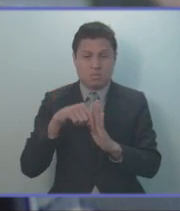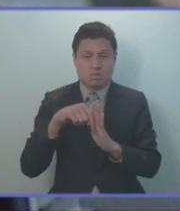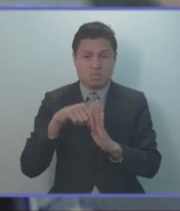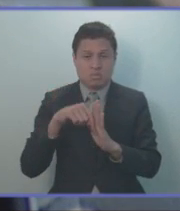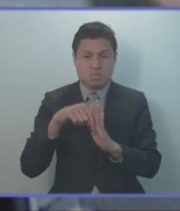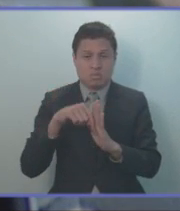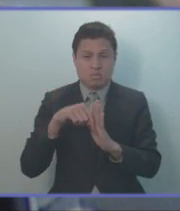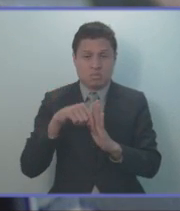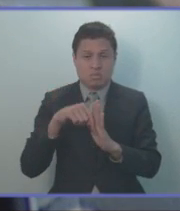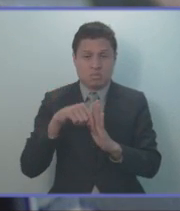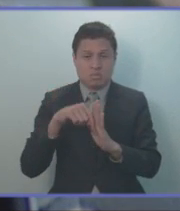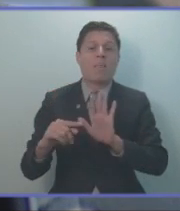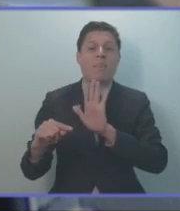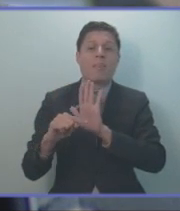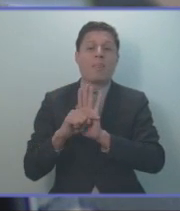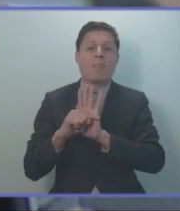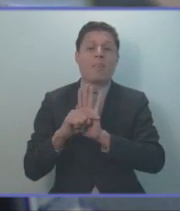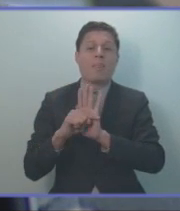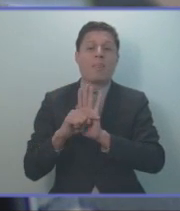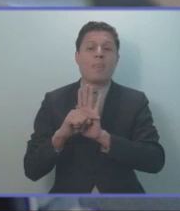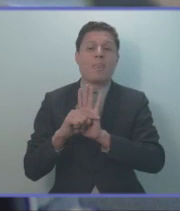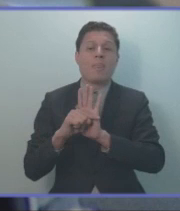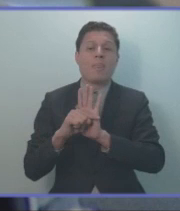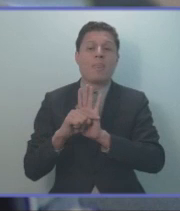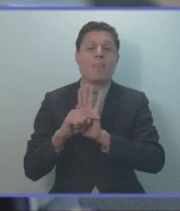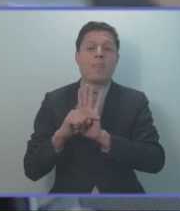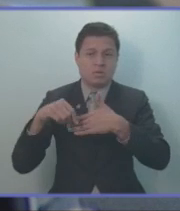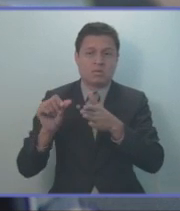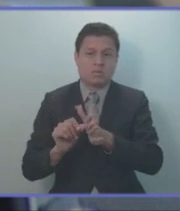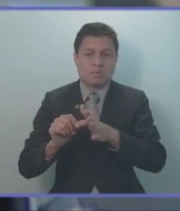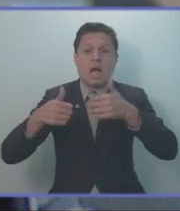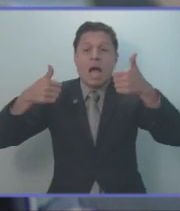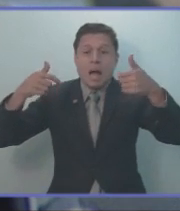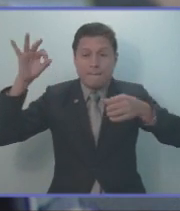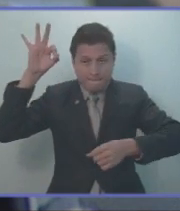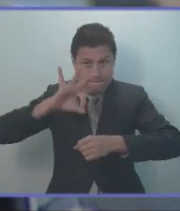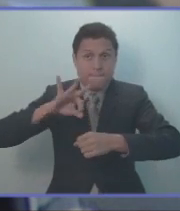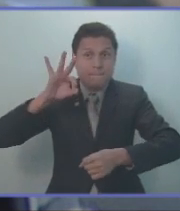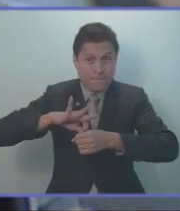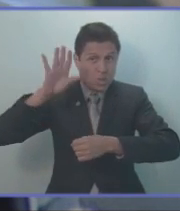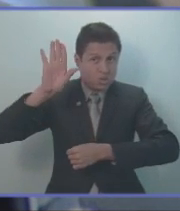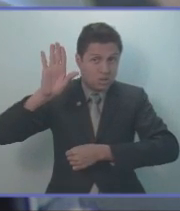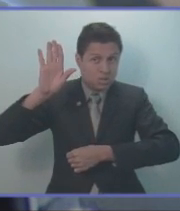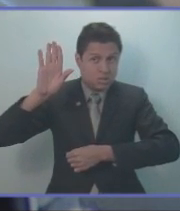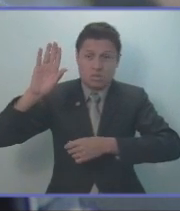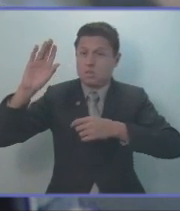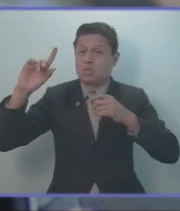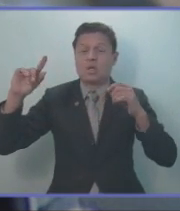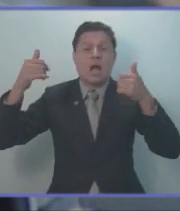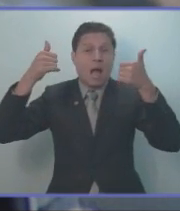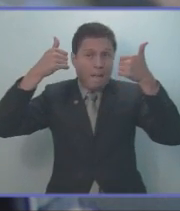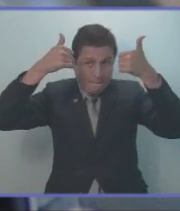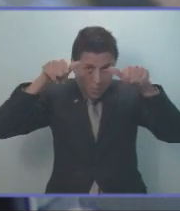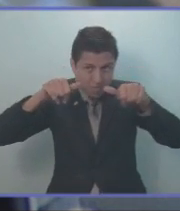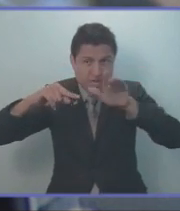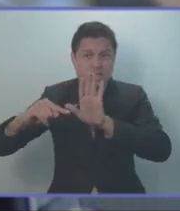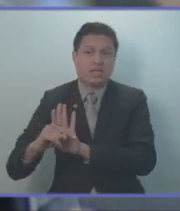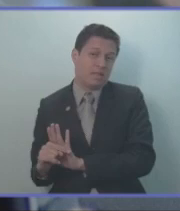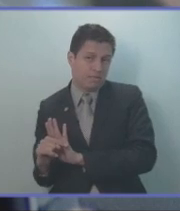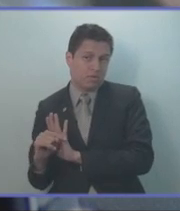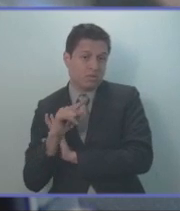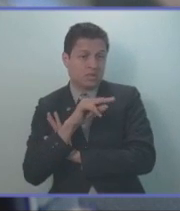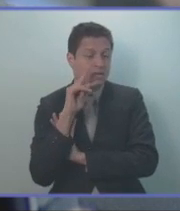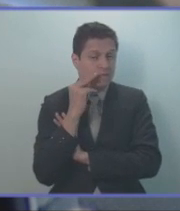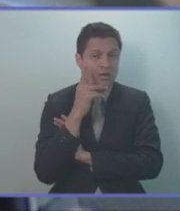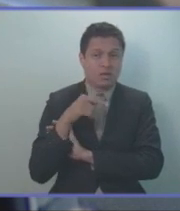en el sentido negativo, y una vez el Pleno Legislativo ocurre aprobando la negación de la comisión, ello